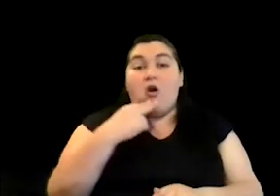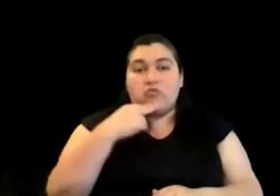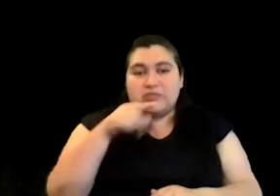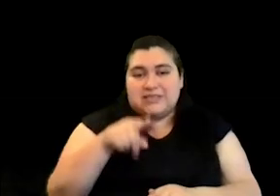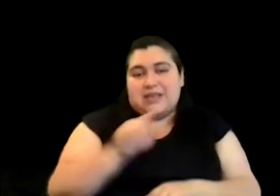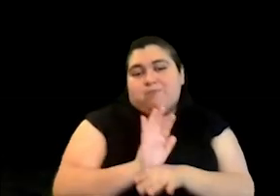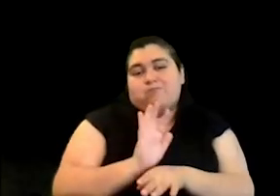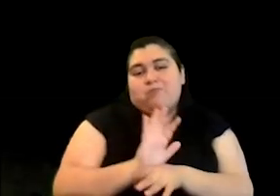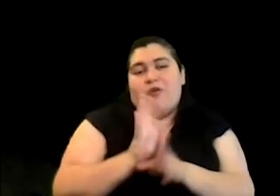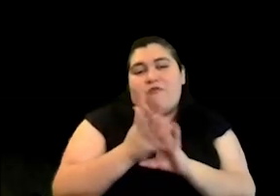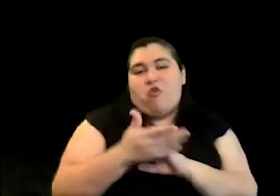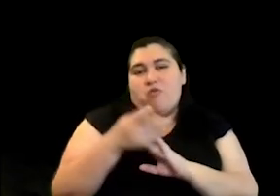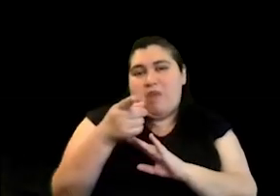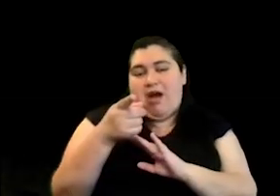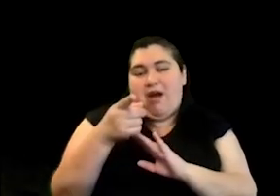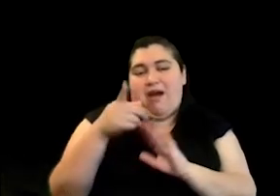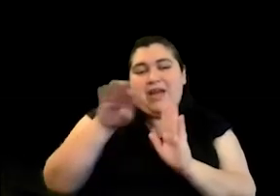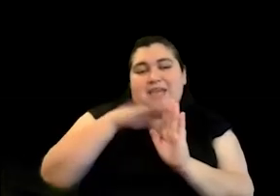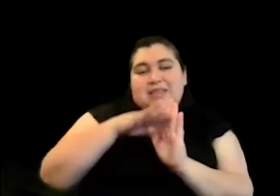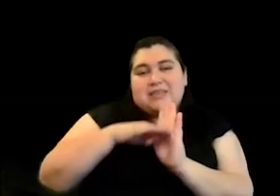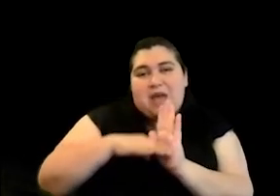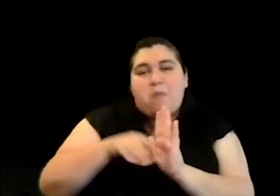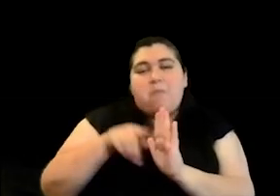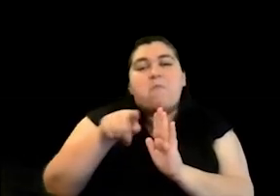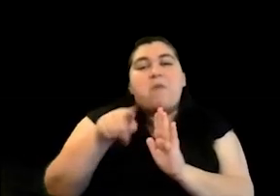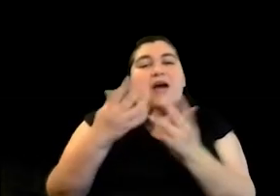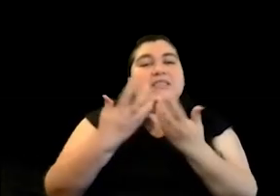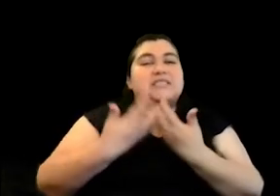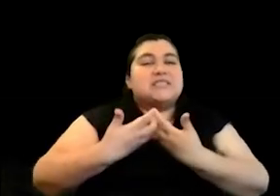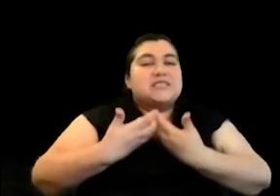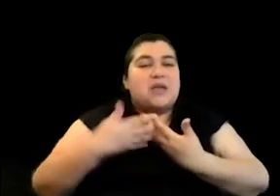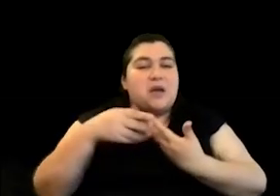que pueden establecer a través del sistema